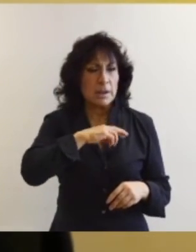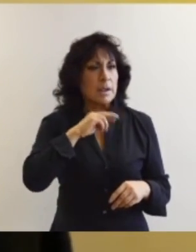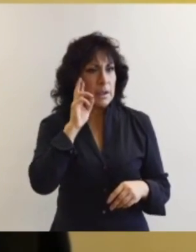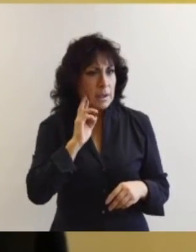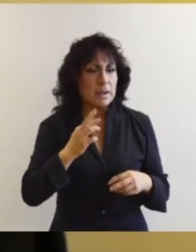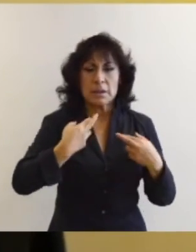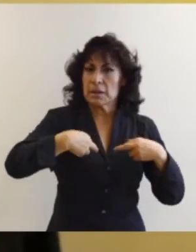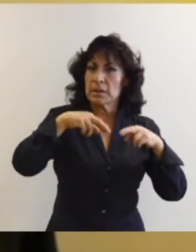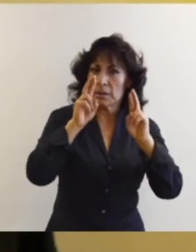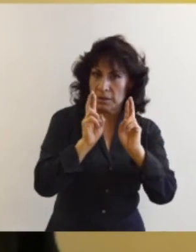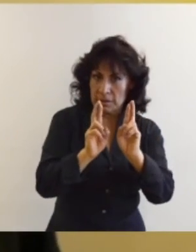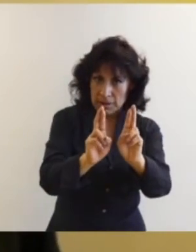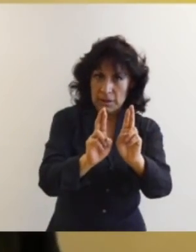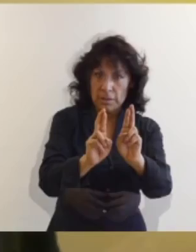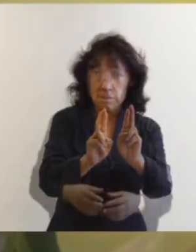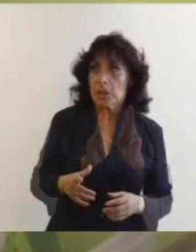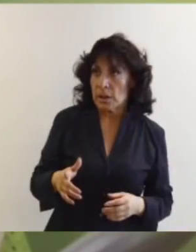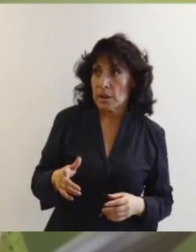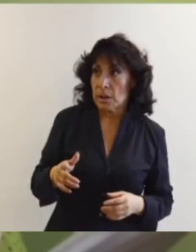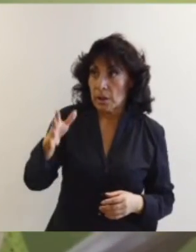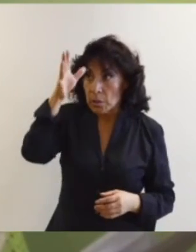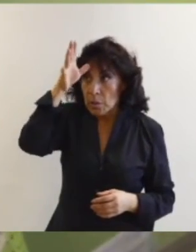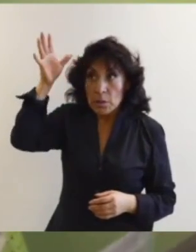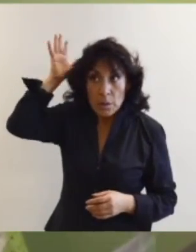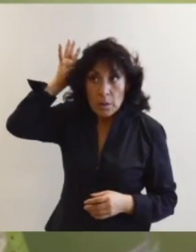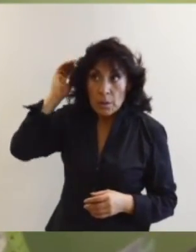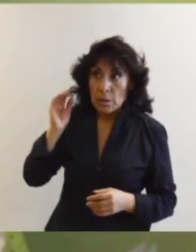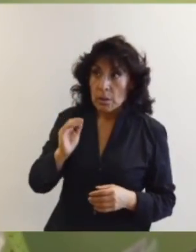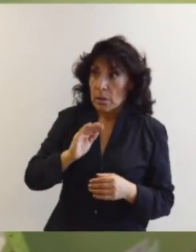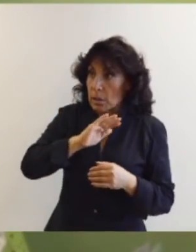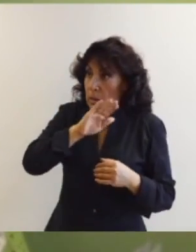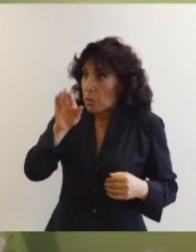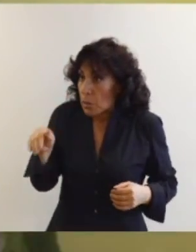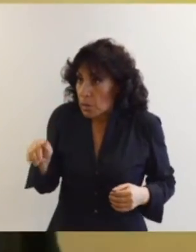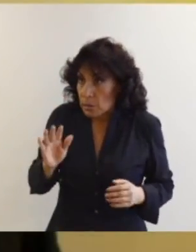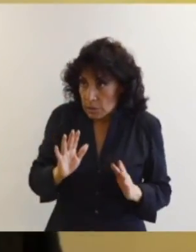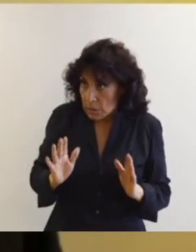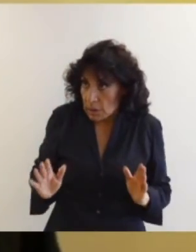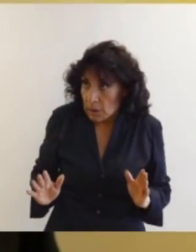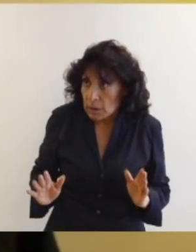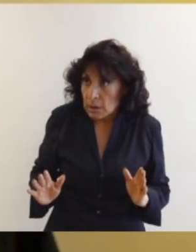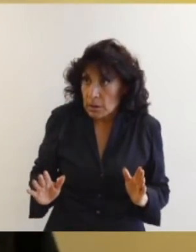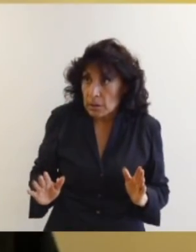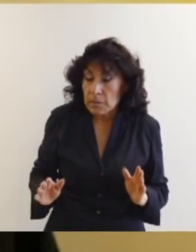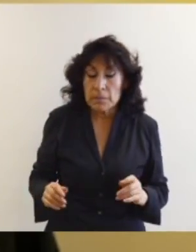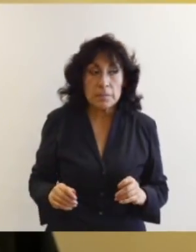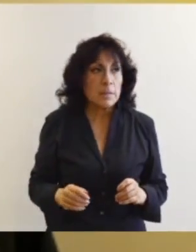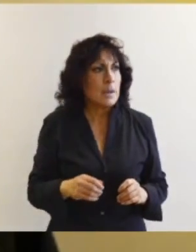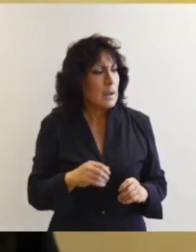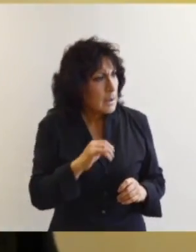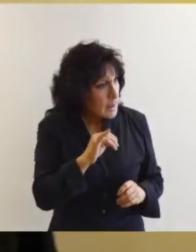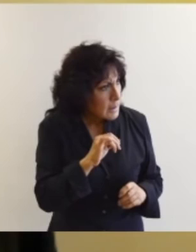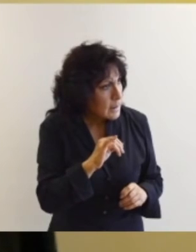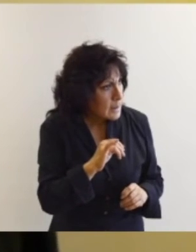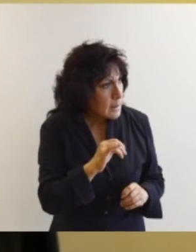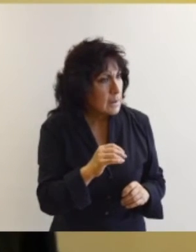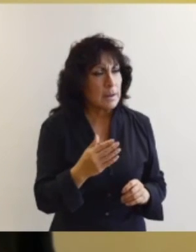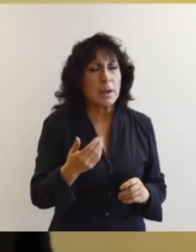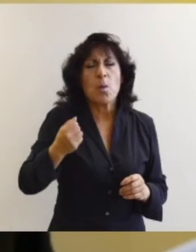de nuestra raza. ¿Y ha muerto? Pues claro,